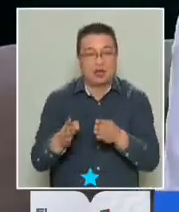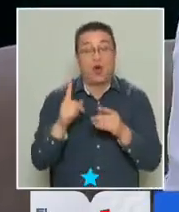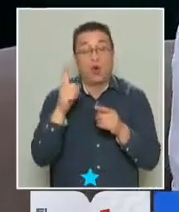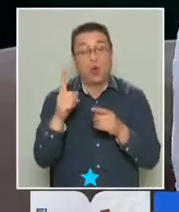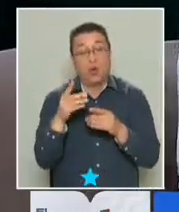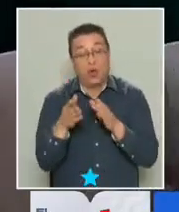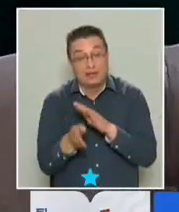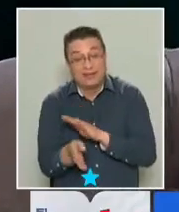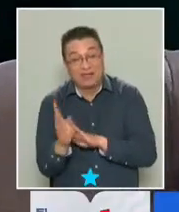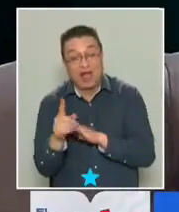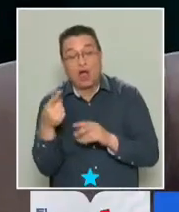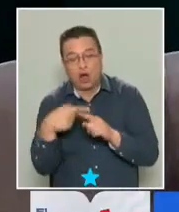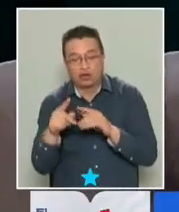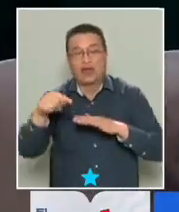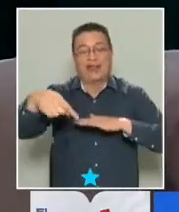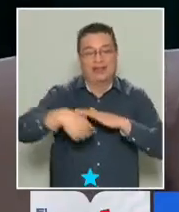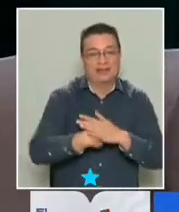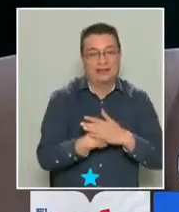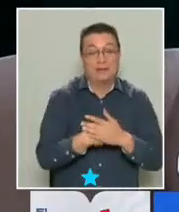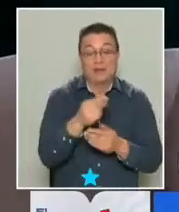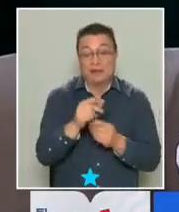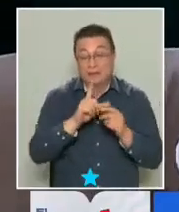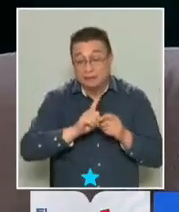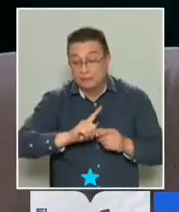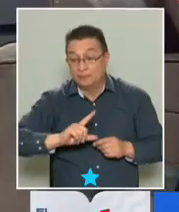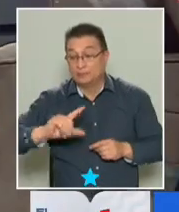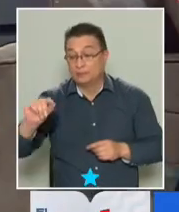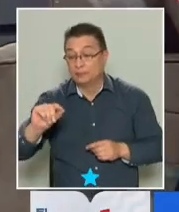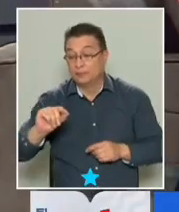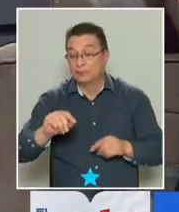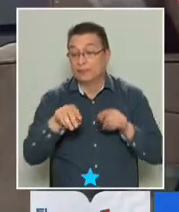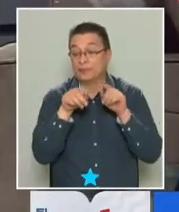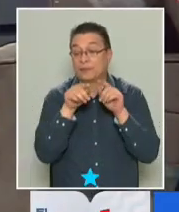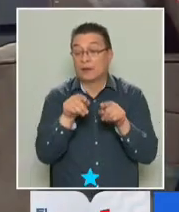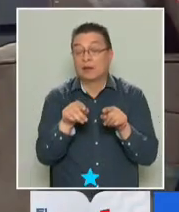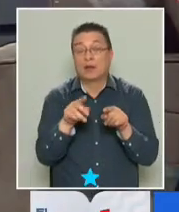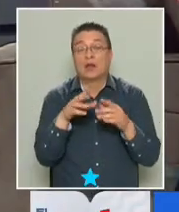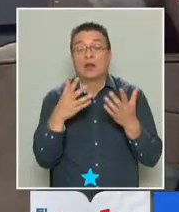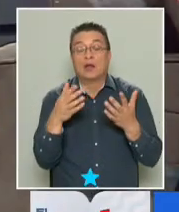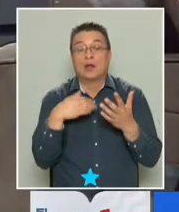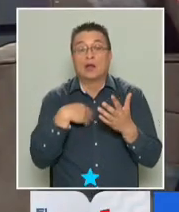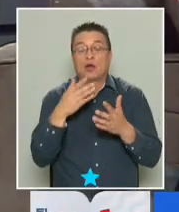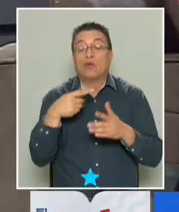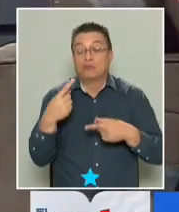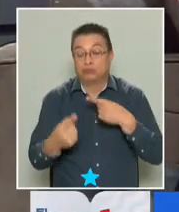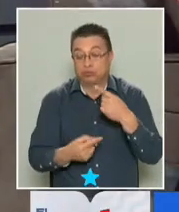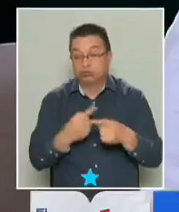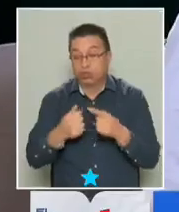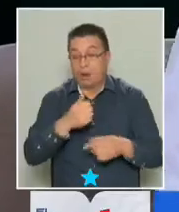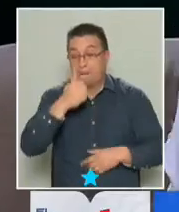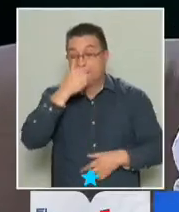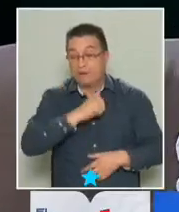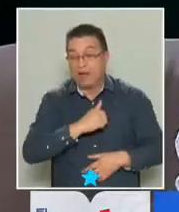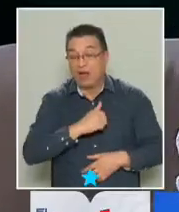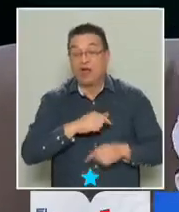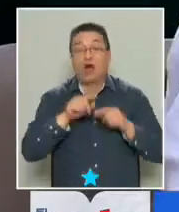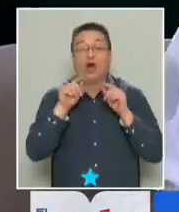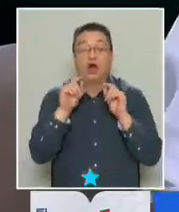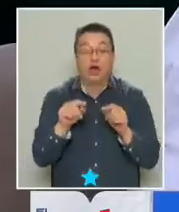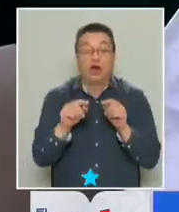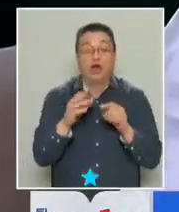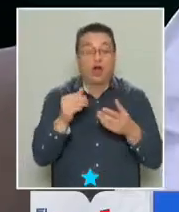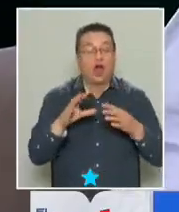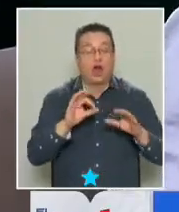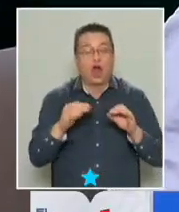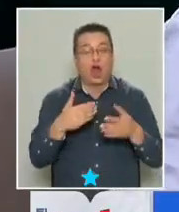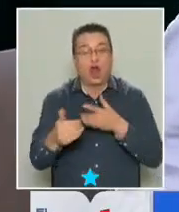y otro que está entrando a la cancha el que se está yendo en la idea de subsidiaria en el sentido de que el motor son los privados ya sea en los bienes común y